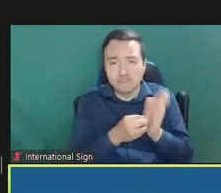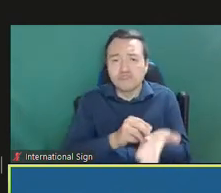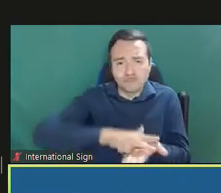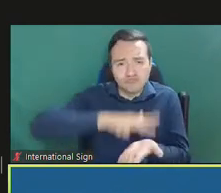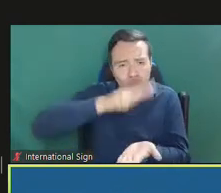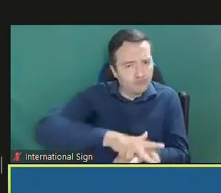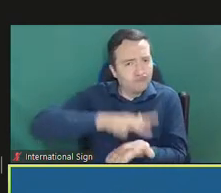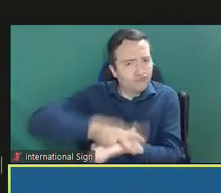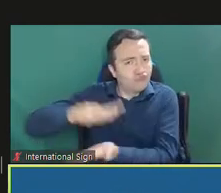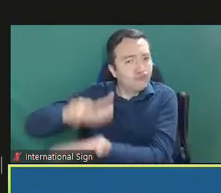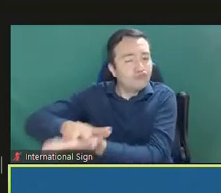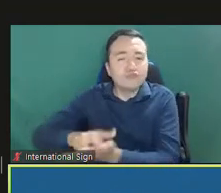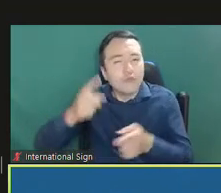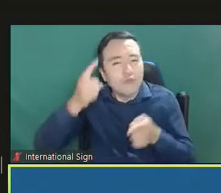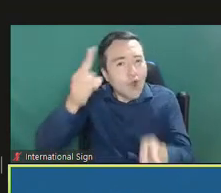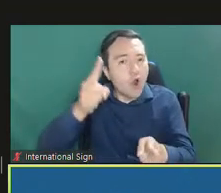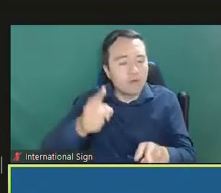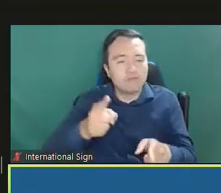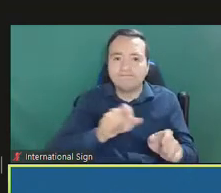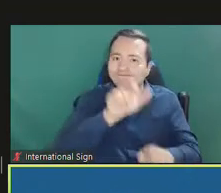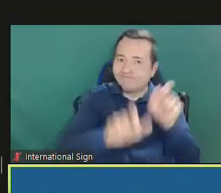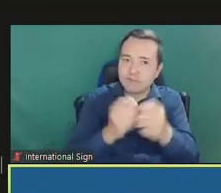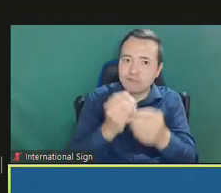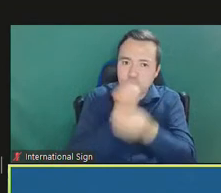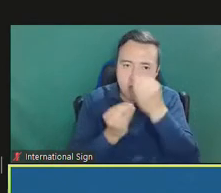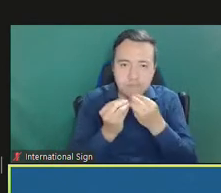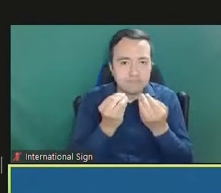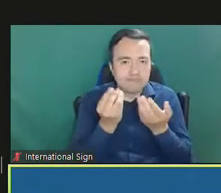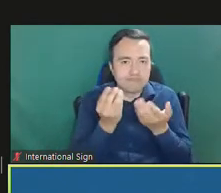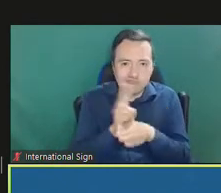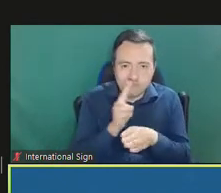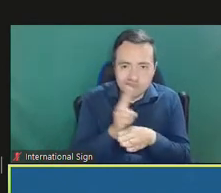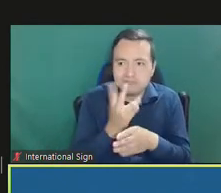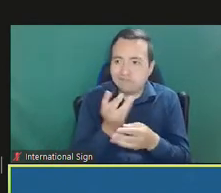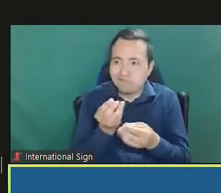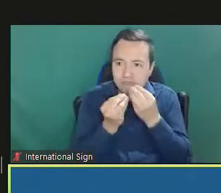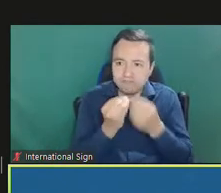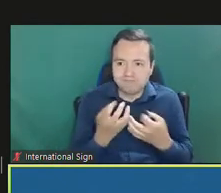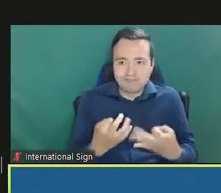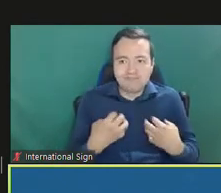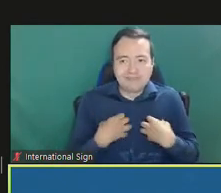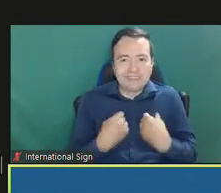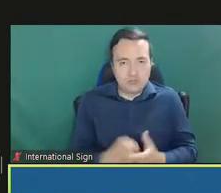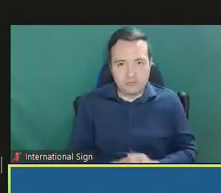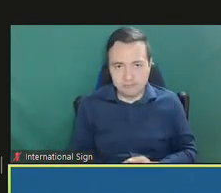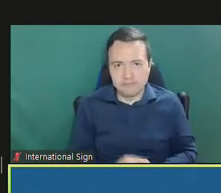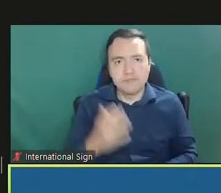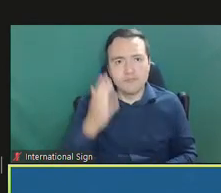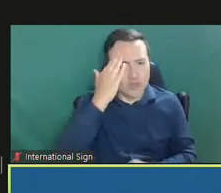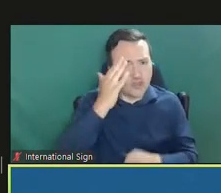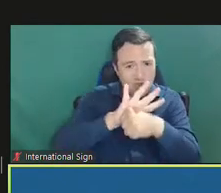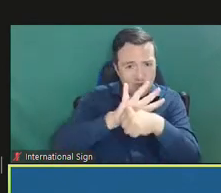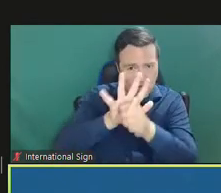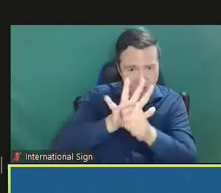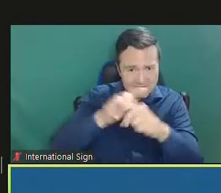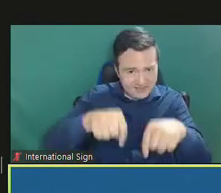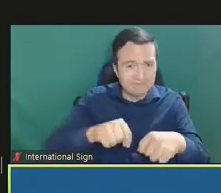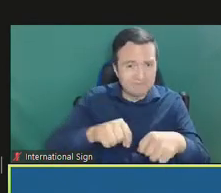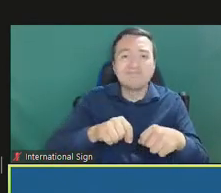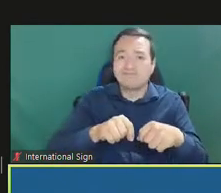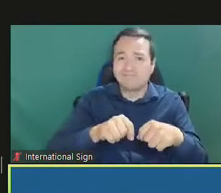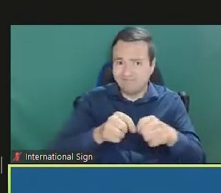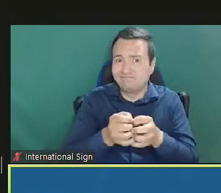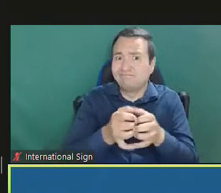entonces cabe destacar que a pesar de la pandemia de la cuvée 19 hábitos e hitos alcanzados